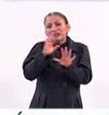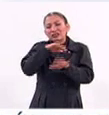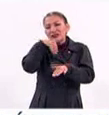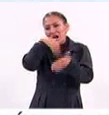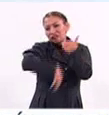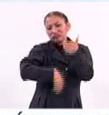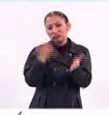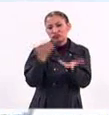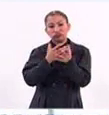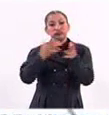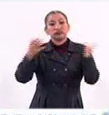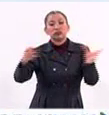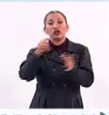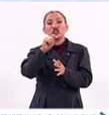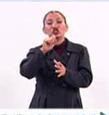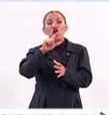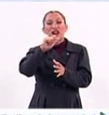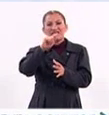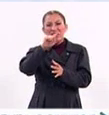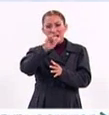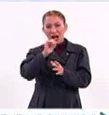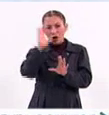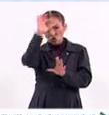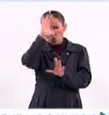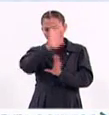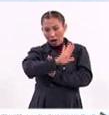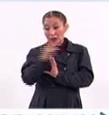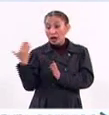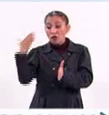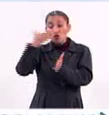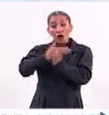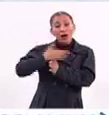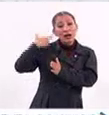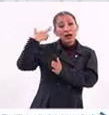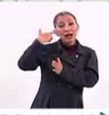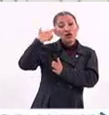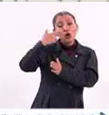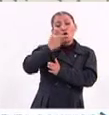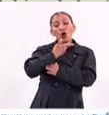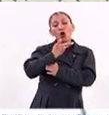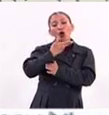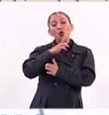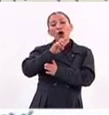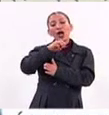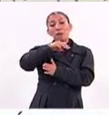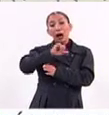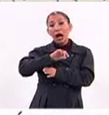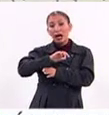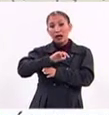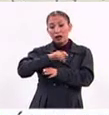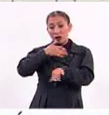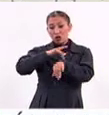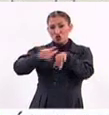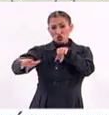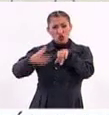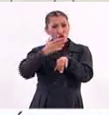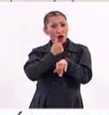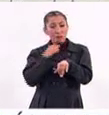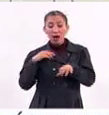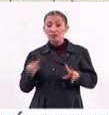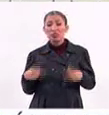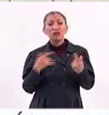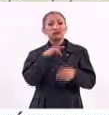se va a caer la grandeza tolteca, y él llega al reino de Huemac, desnudo completamente, a